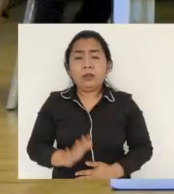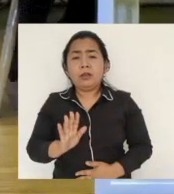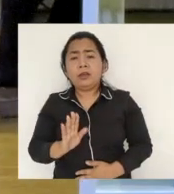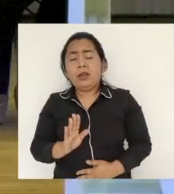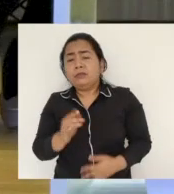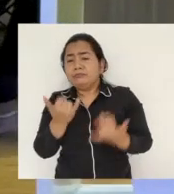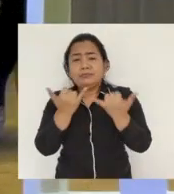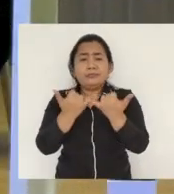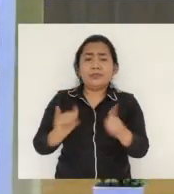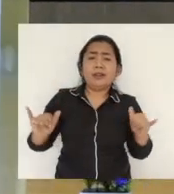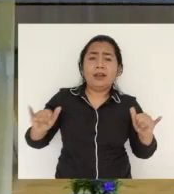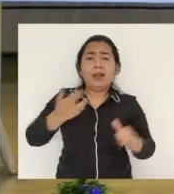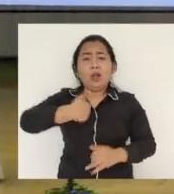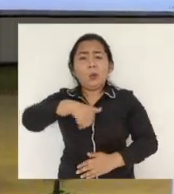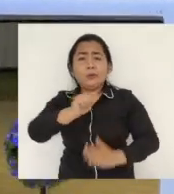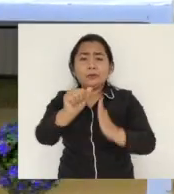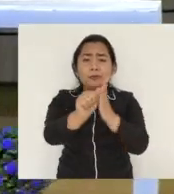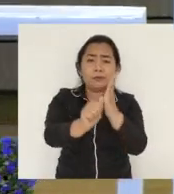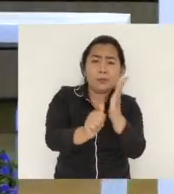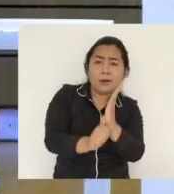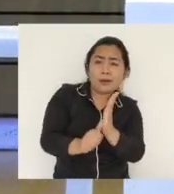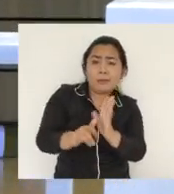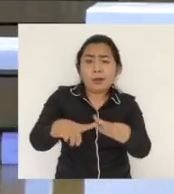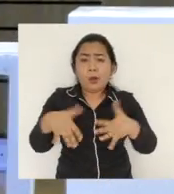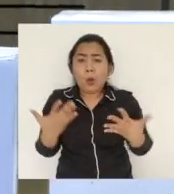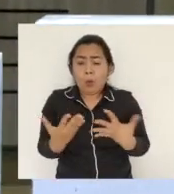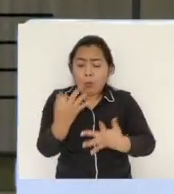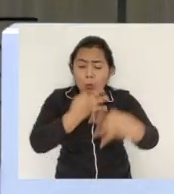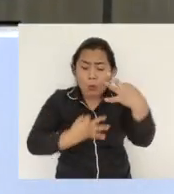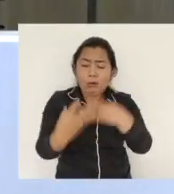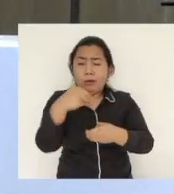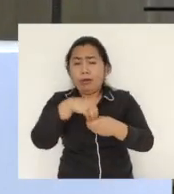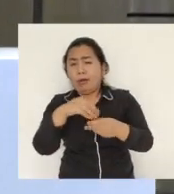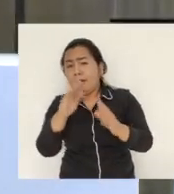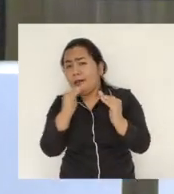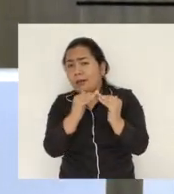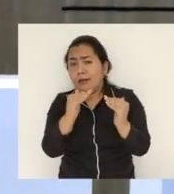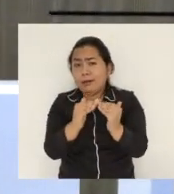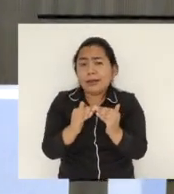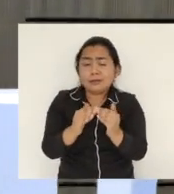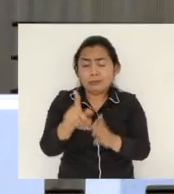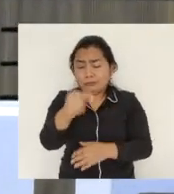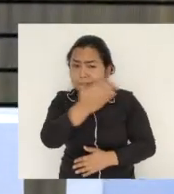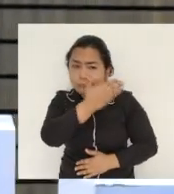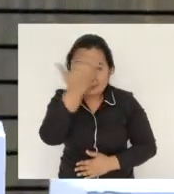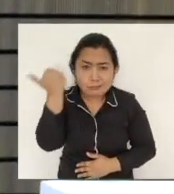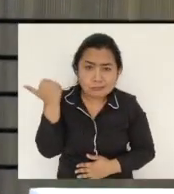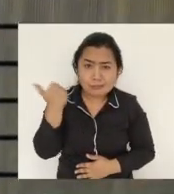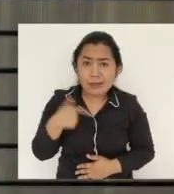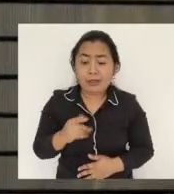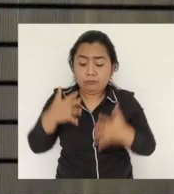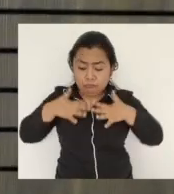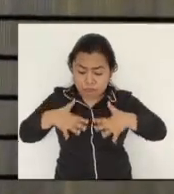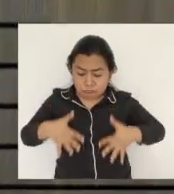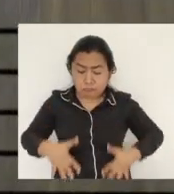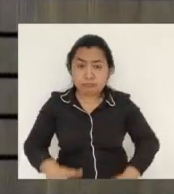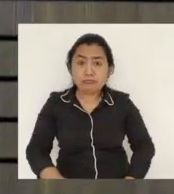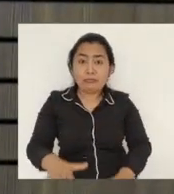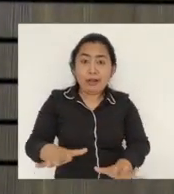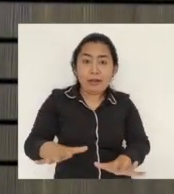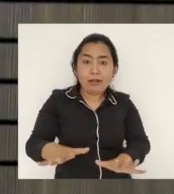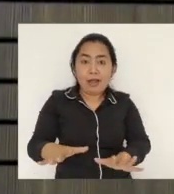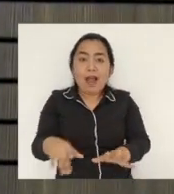Y con esto terminamos nuestra sección. ¿Cómo se están cuidando en casa? Y no olviden vestirse